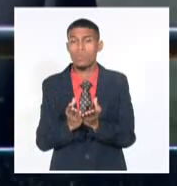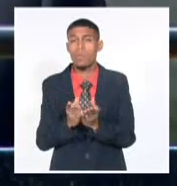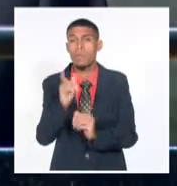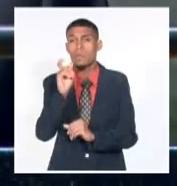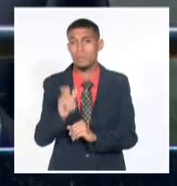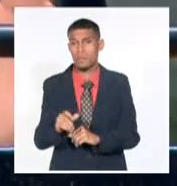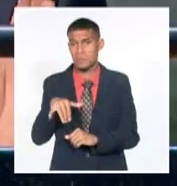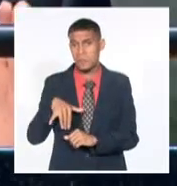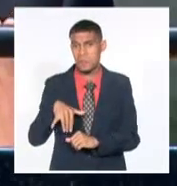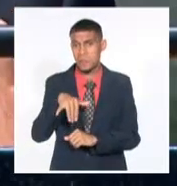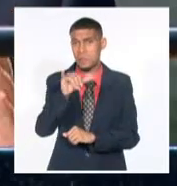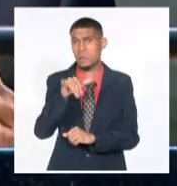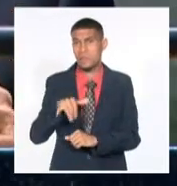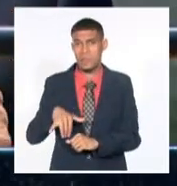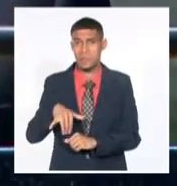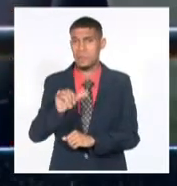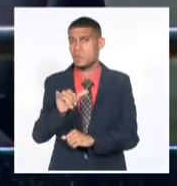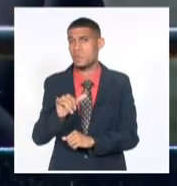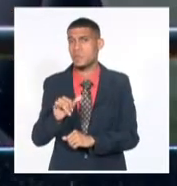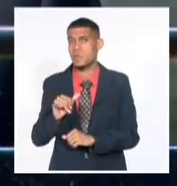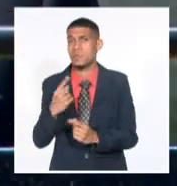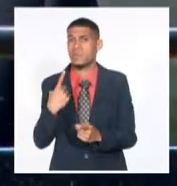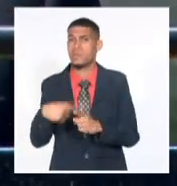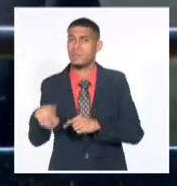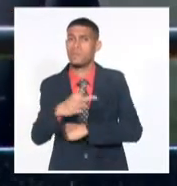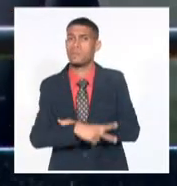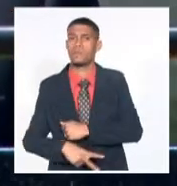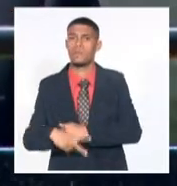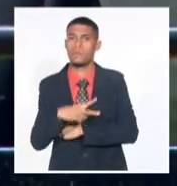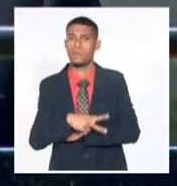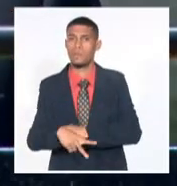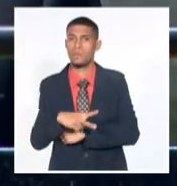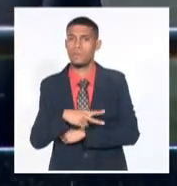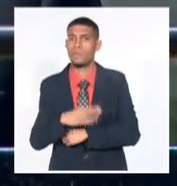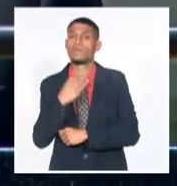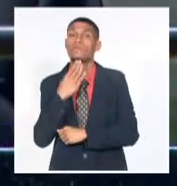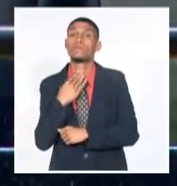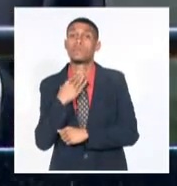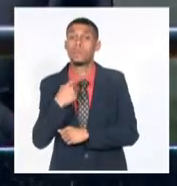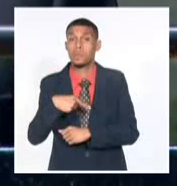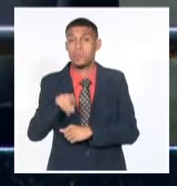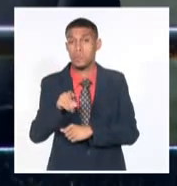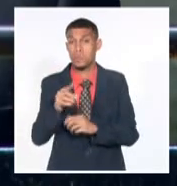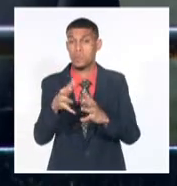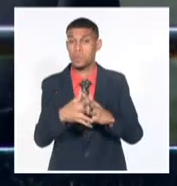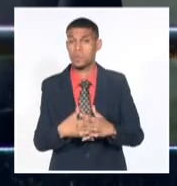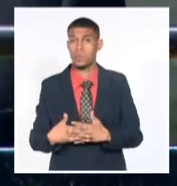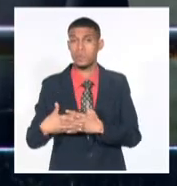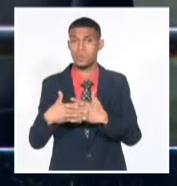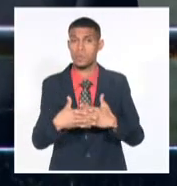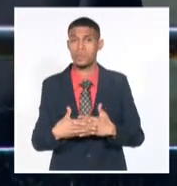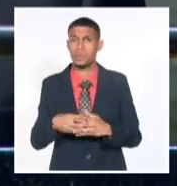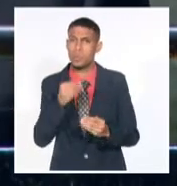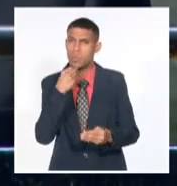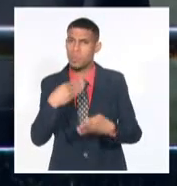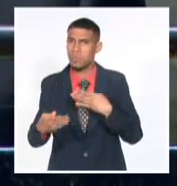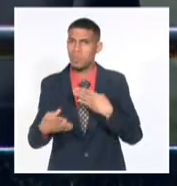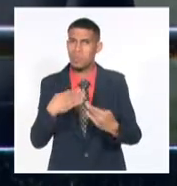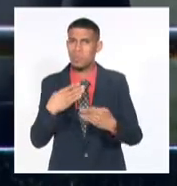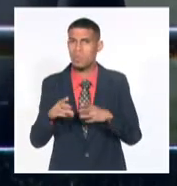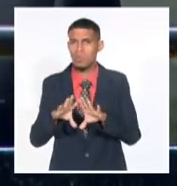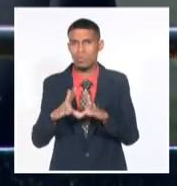de cubanos por países de la región con destino a los Estados Unidos sin considerar el peso de